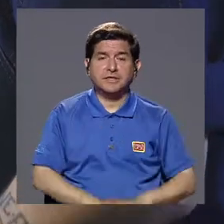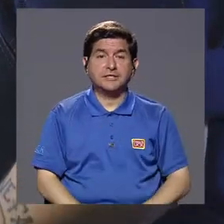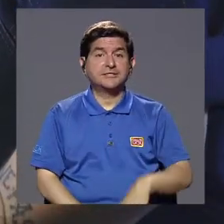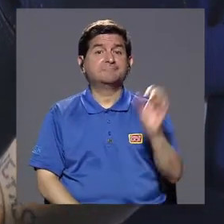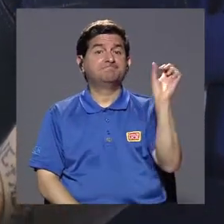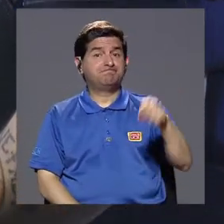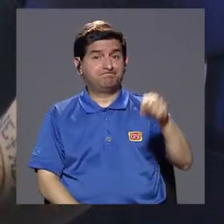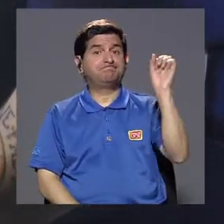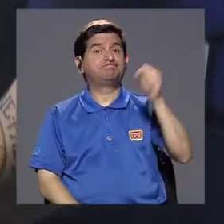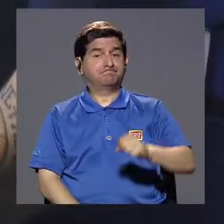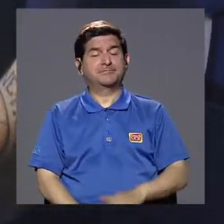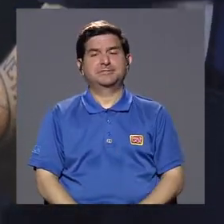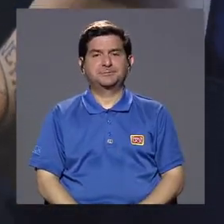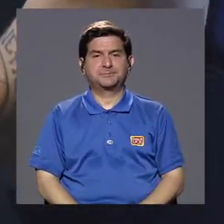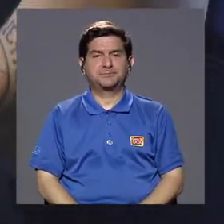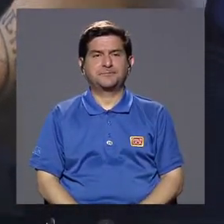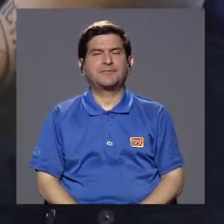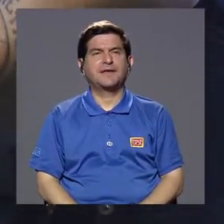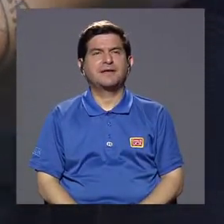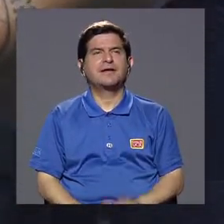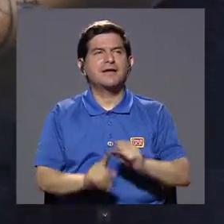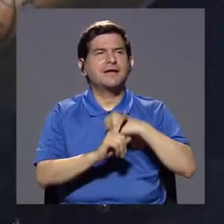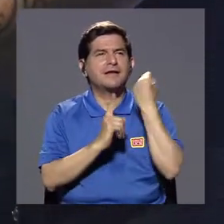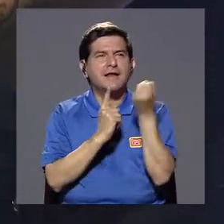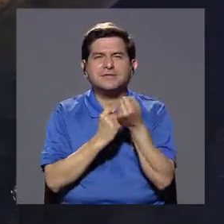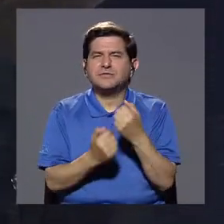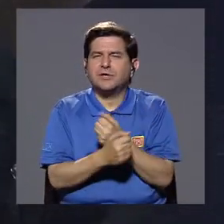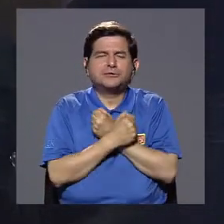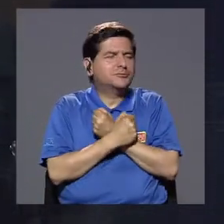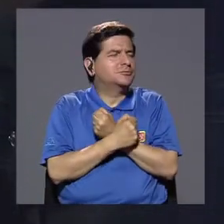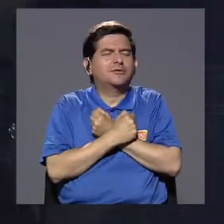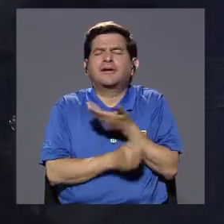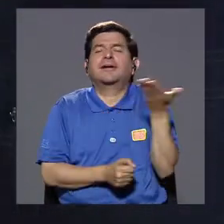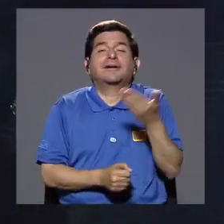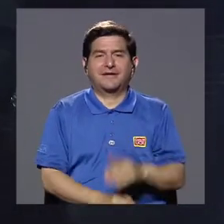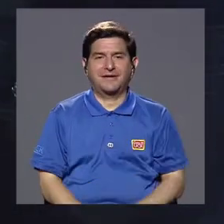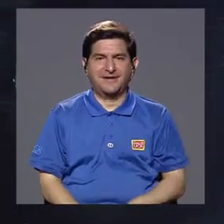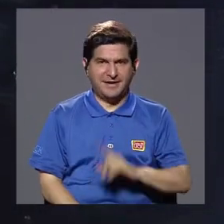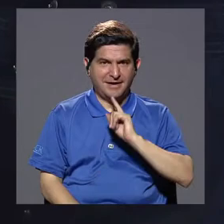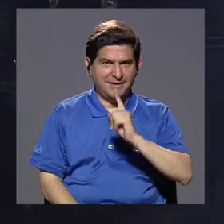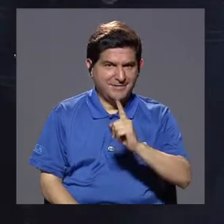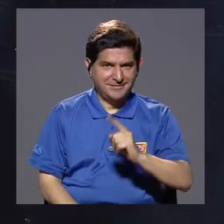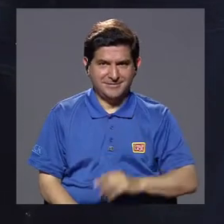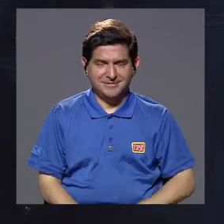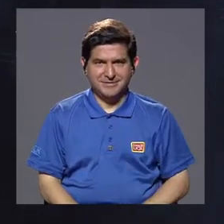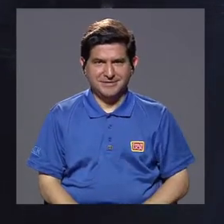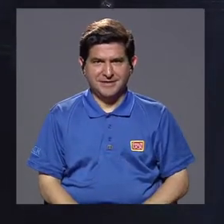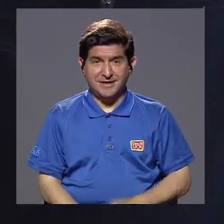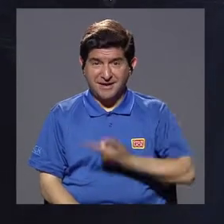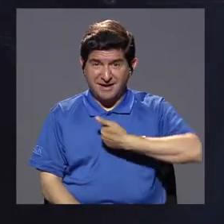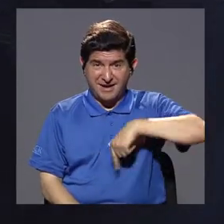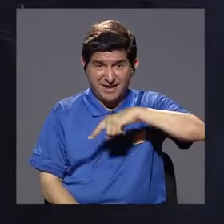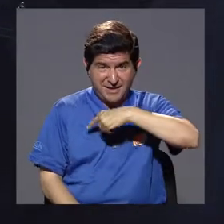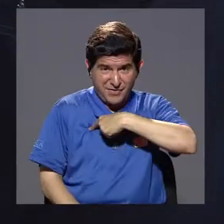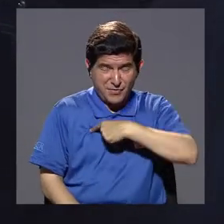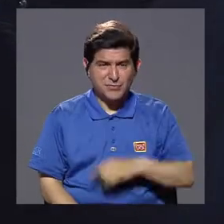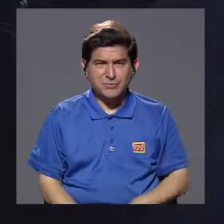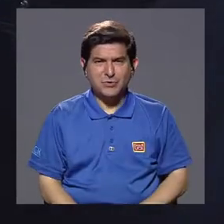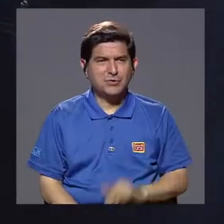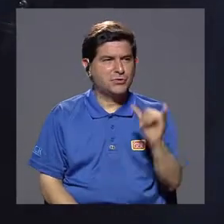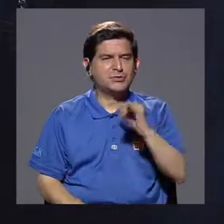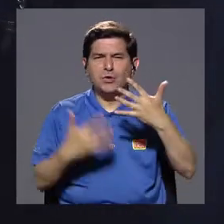cosas si el asunto es también que apasiona que apasiona cuando conducimos que nos